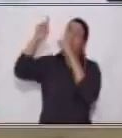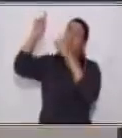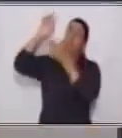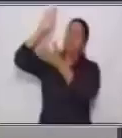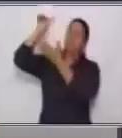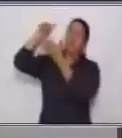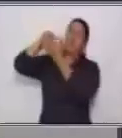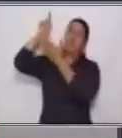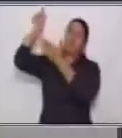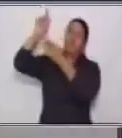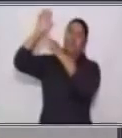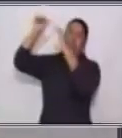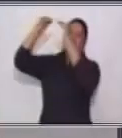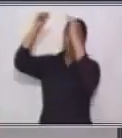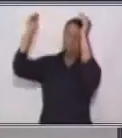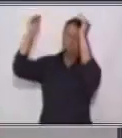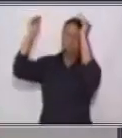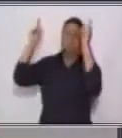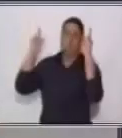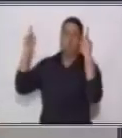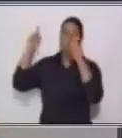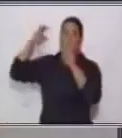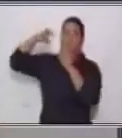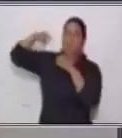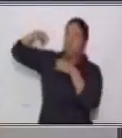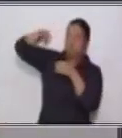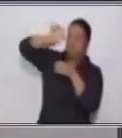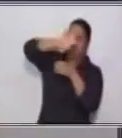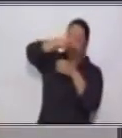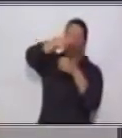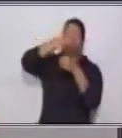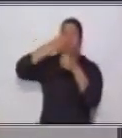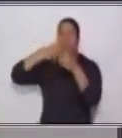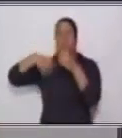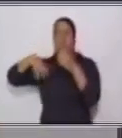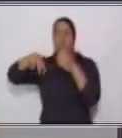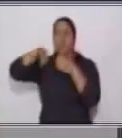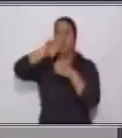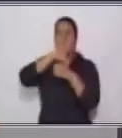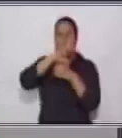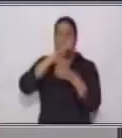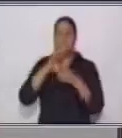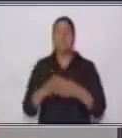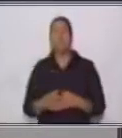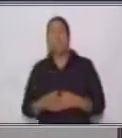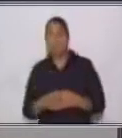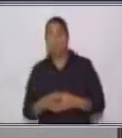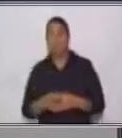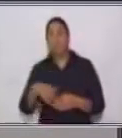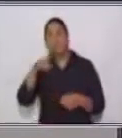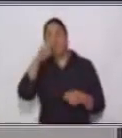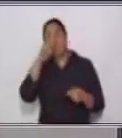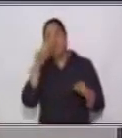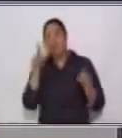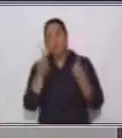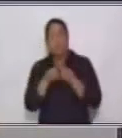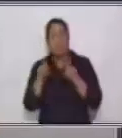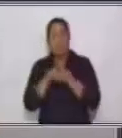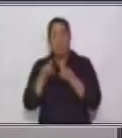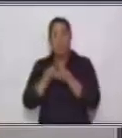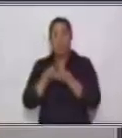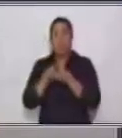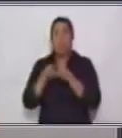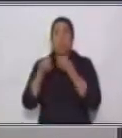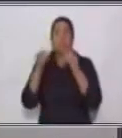centro de la galaxia, alrededor de la cual giran los planetas. Además, produce tanta energía que podría